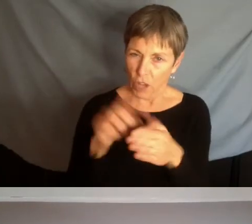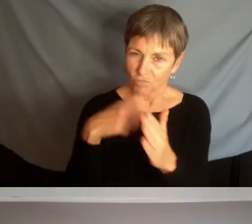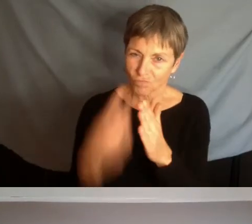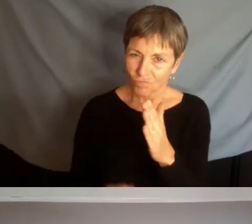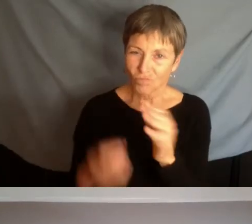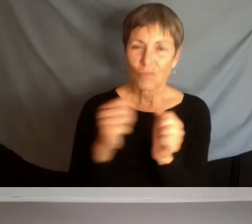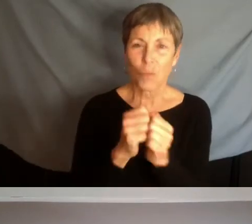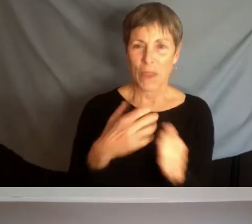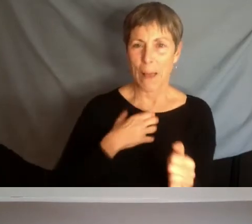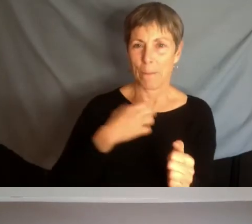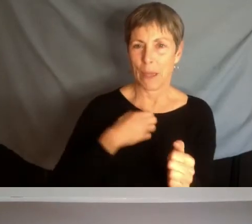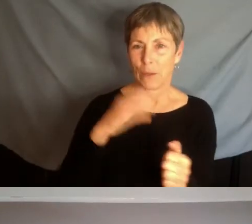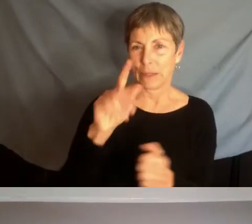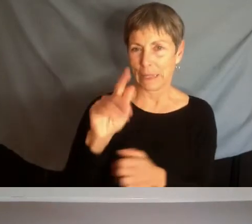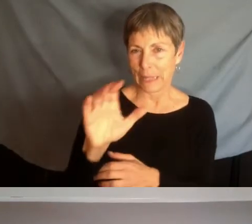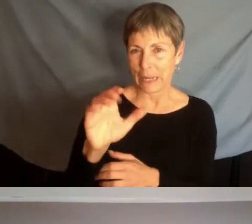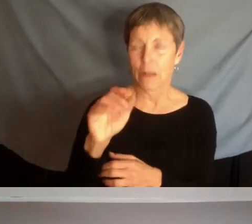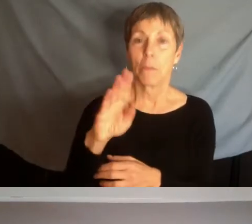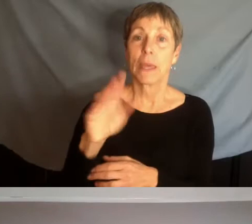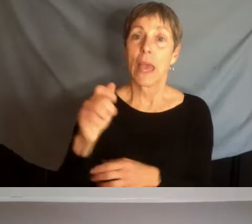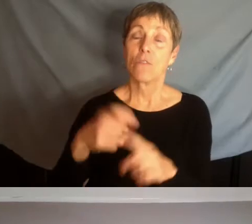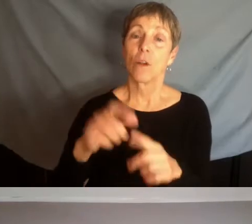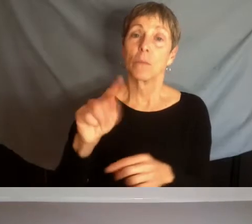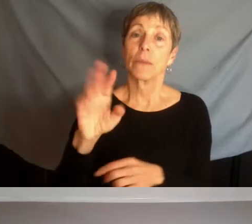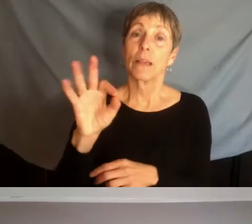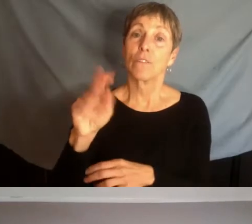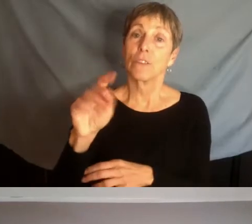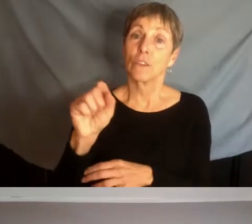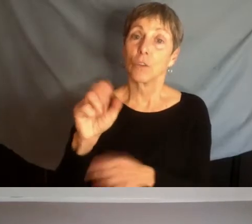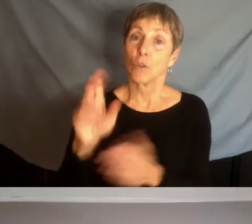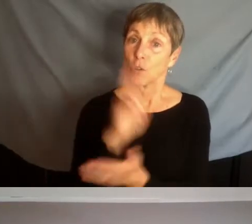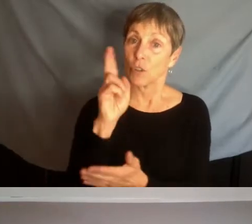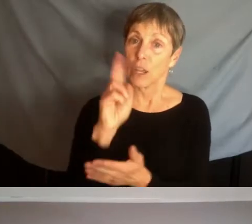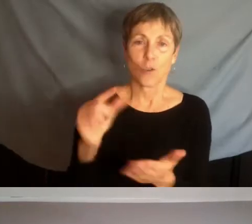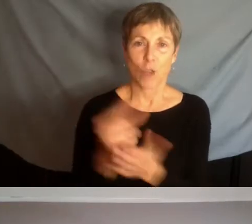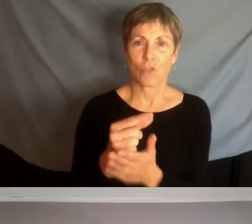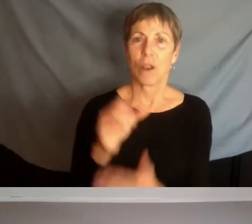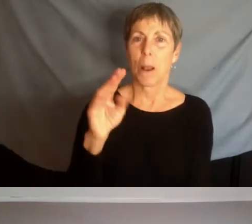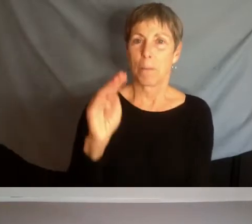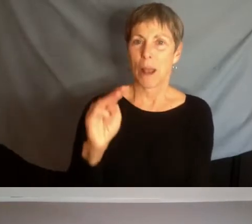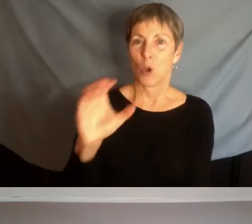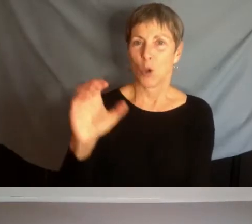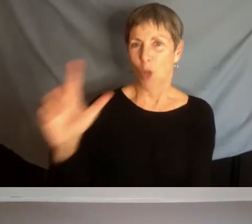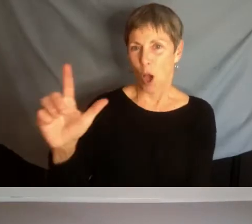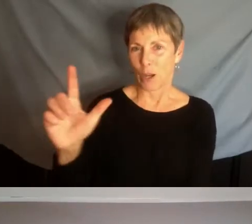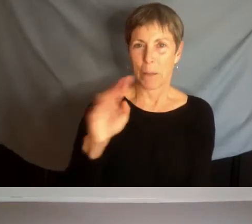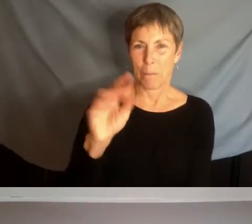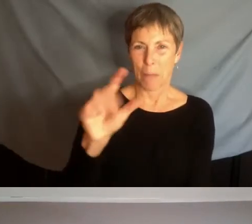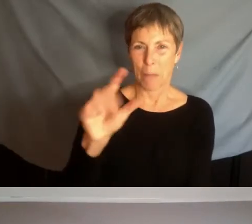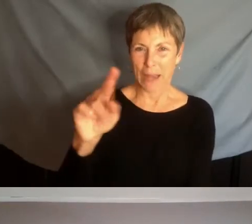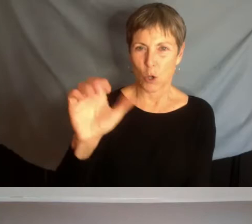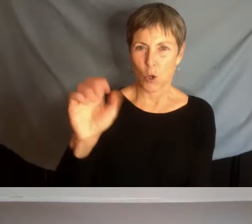licenciatura en Derecho, a través de doctorado en Derecho, y sacó de Tufts University en